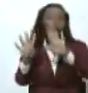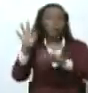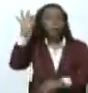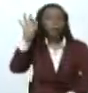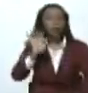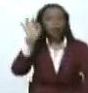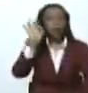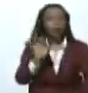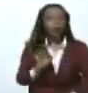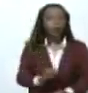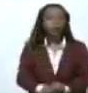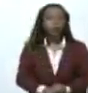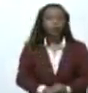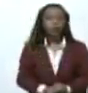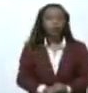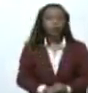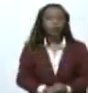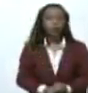45.59%.